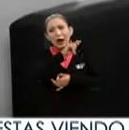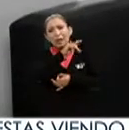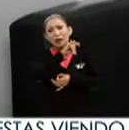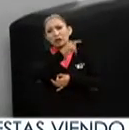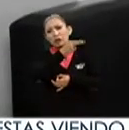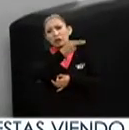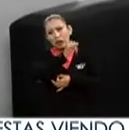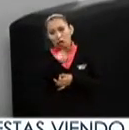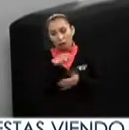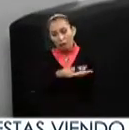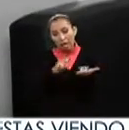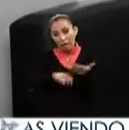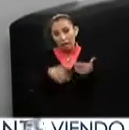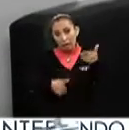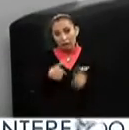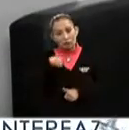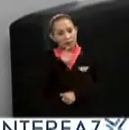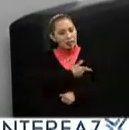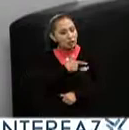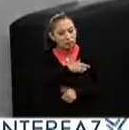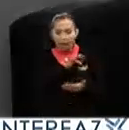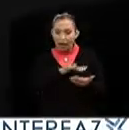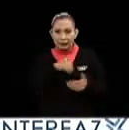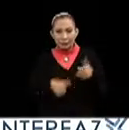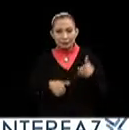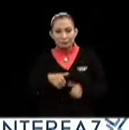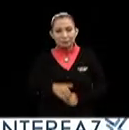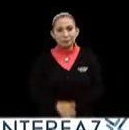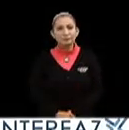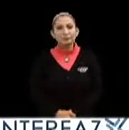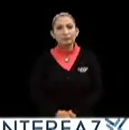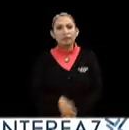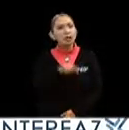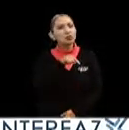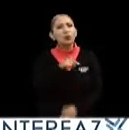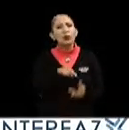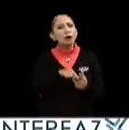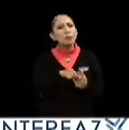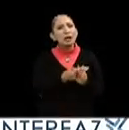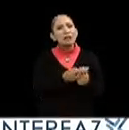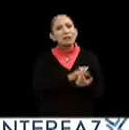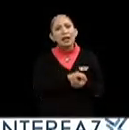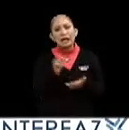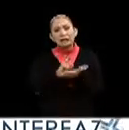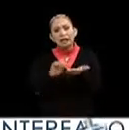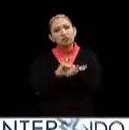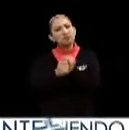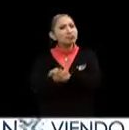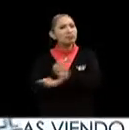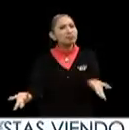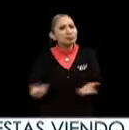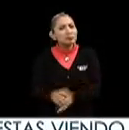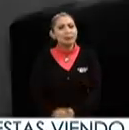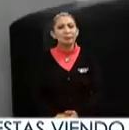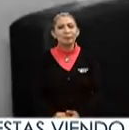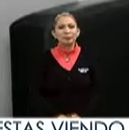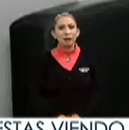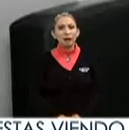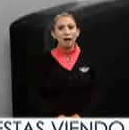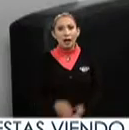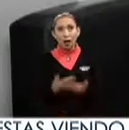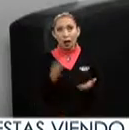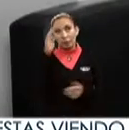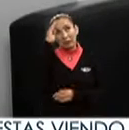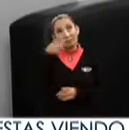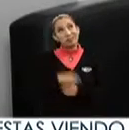también escribo teatro y además disfruto mucho leer teatro. ¿En qué momento te volviste escritor? Bueno, ahora